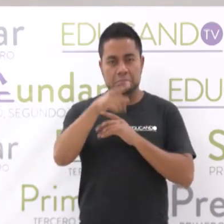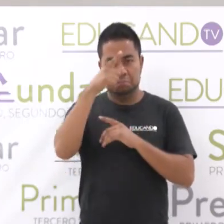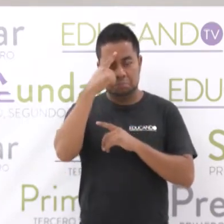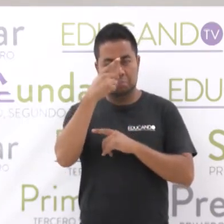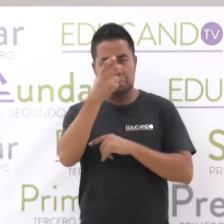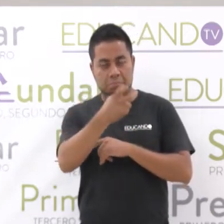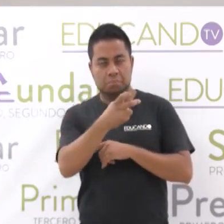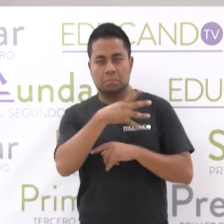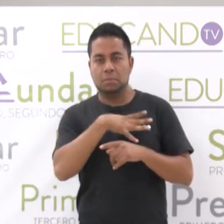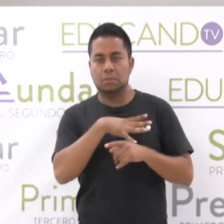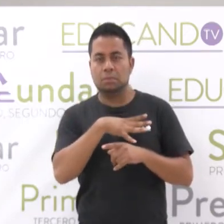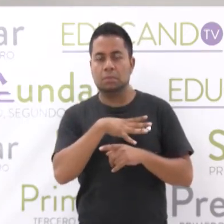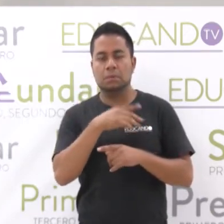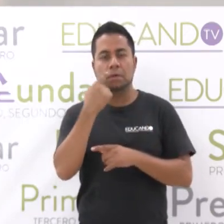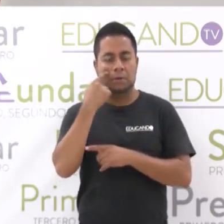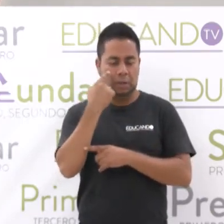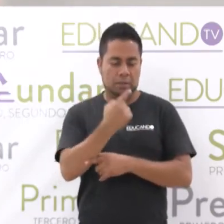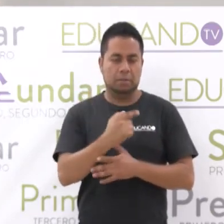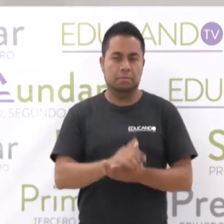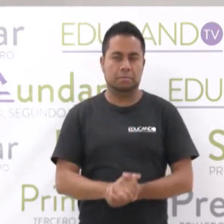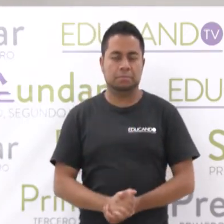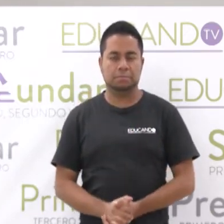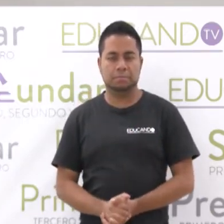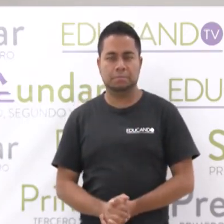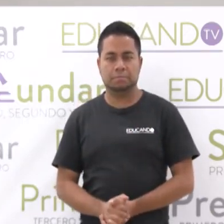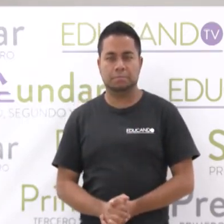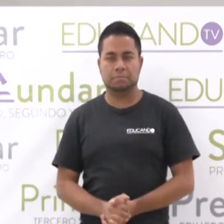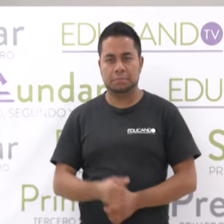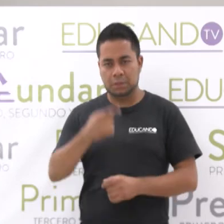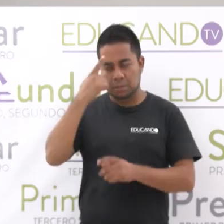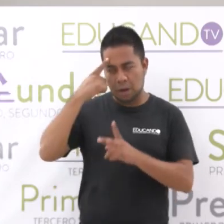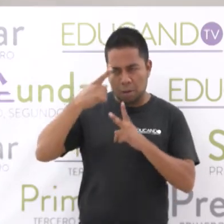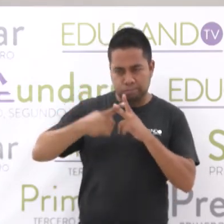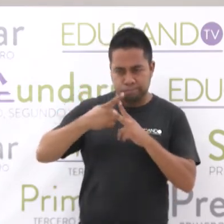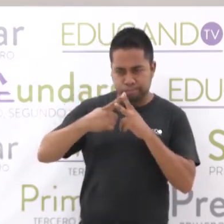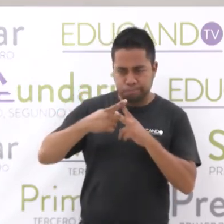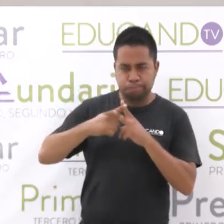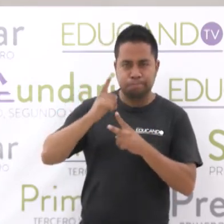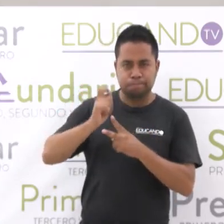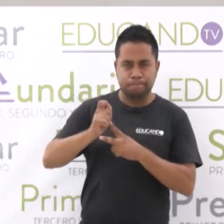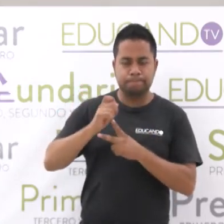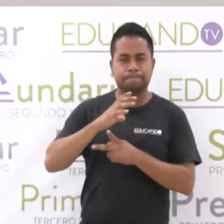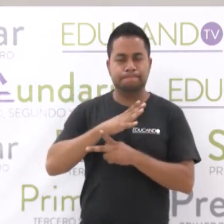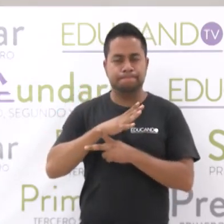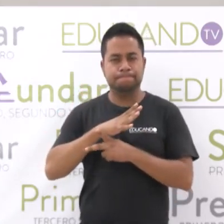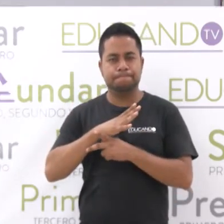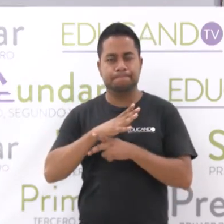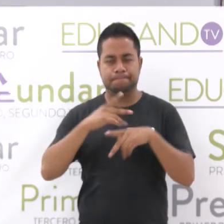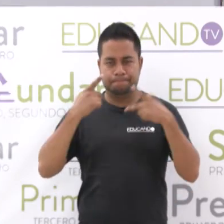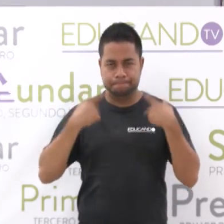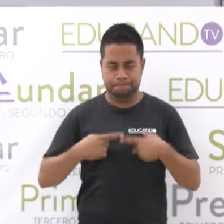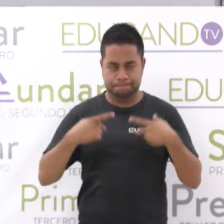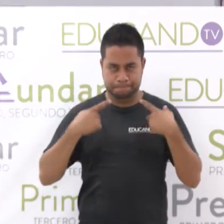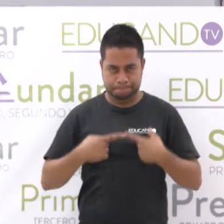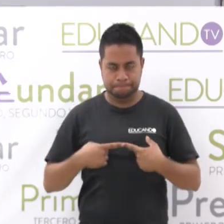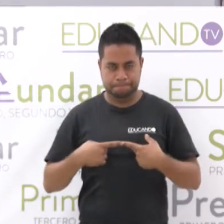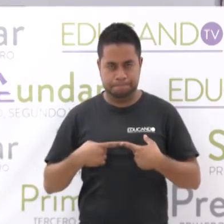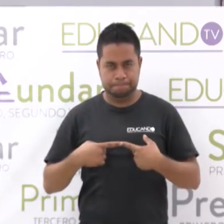esta parte. Miren. Para sacar el promedio. Aquí están las personas.